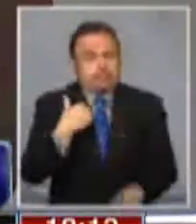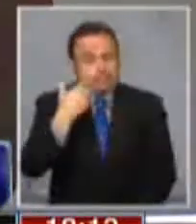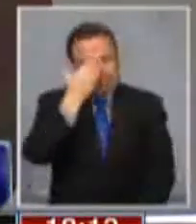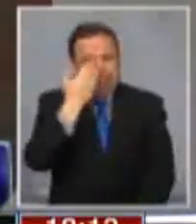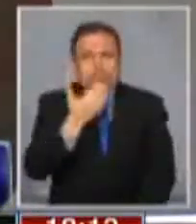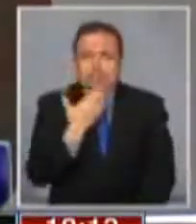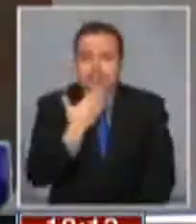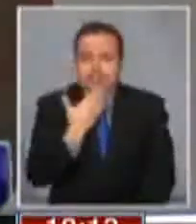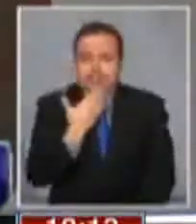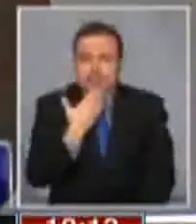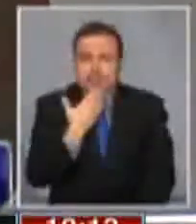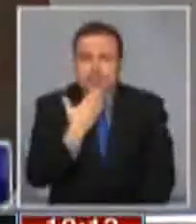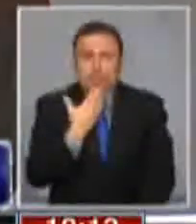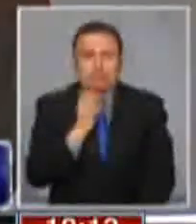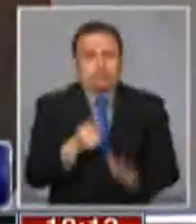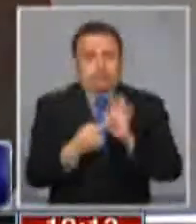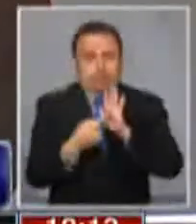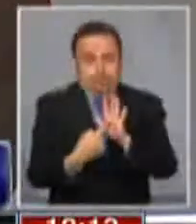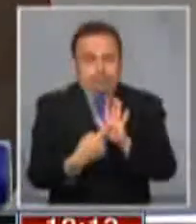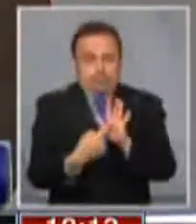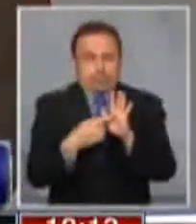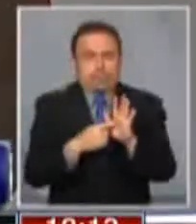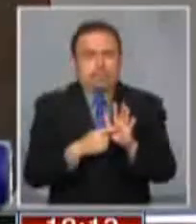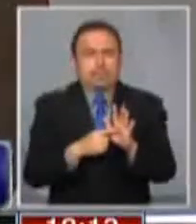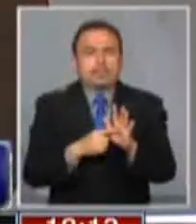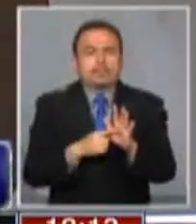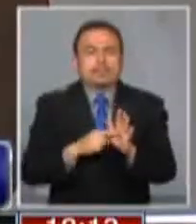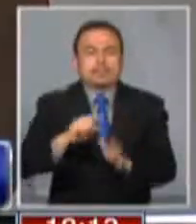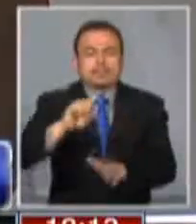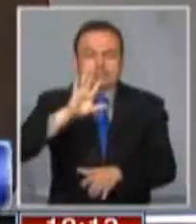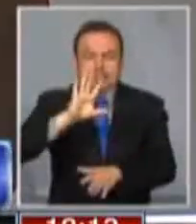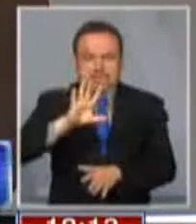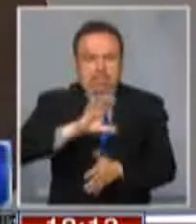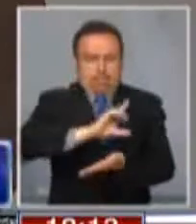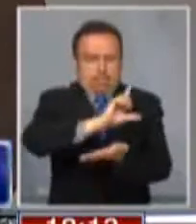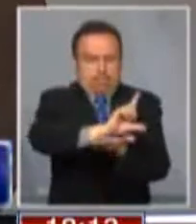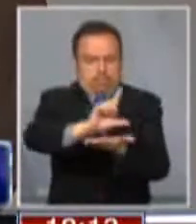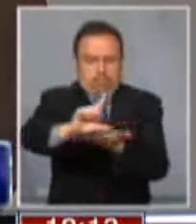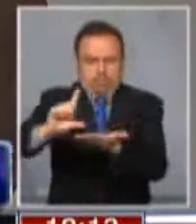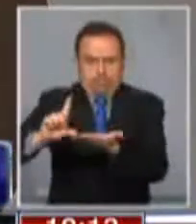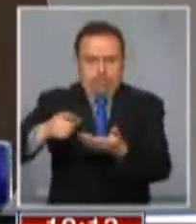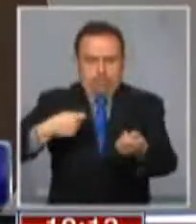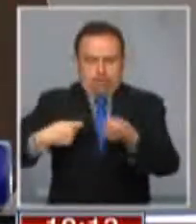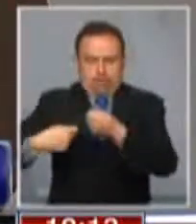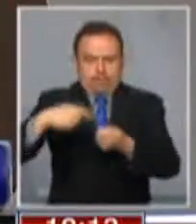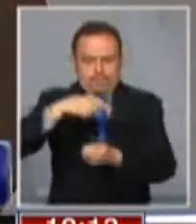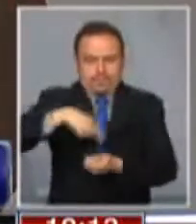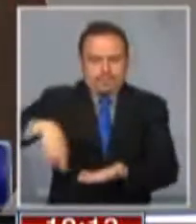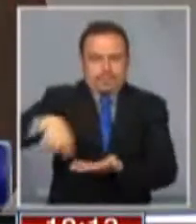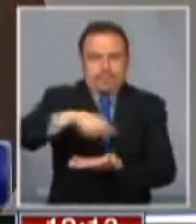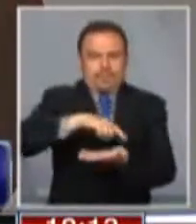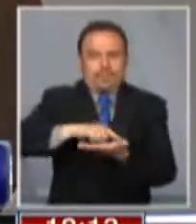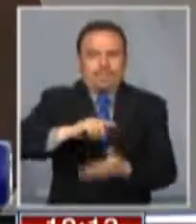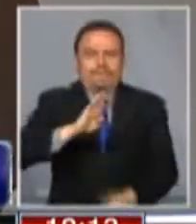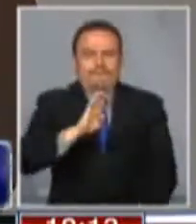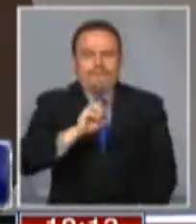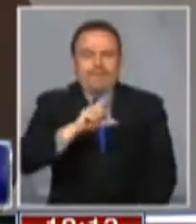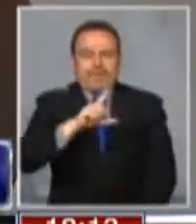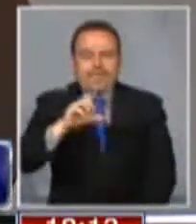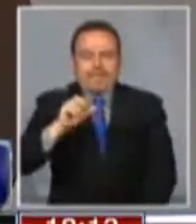es importante graficar que las 5 manzanas, que son las que concentran el comercio en Bellavista, trabajan más